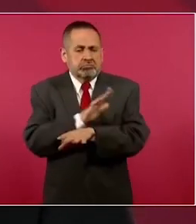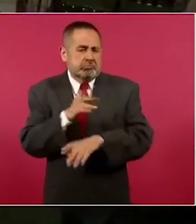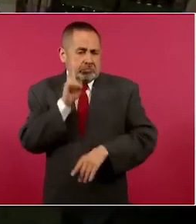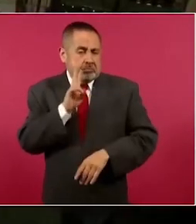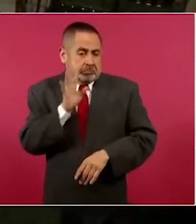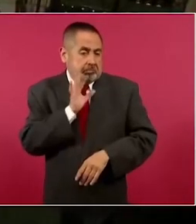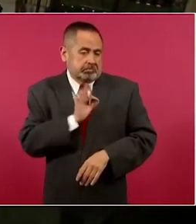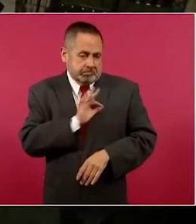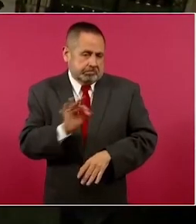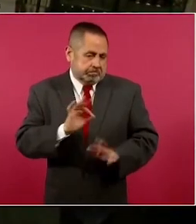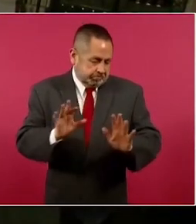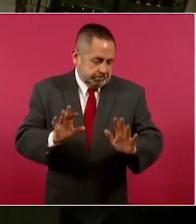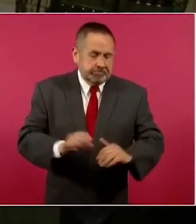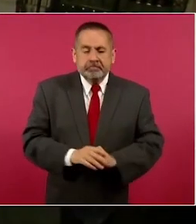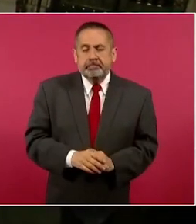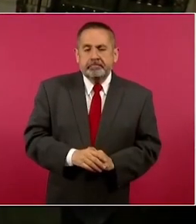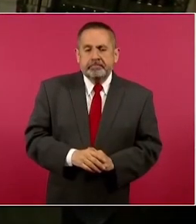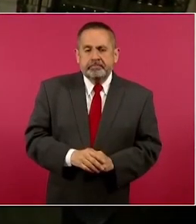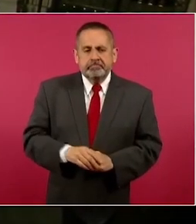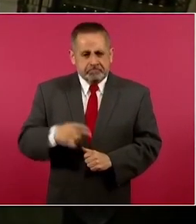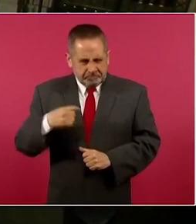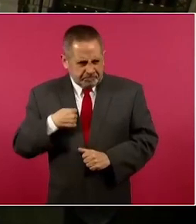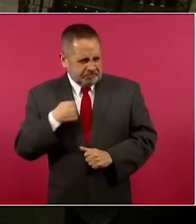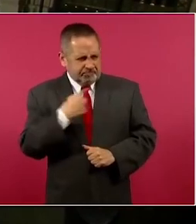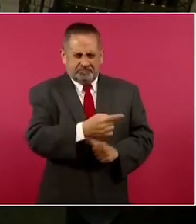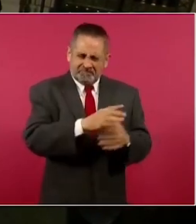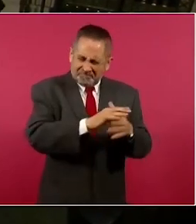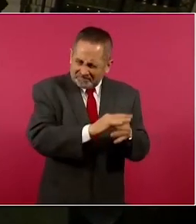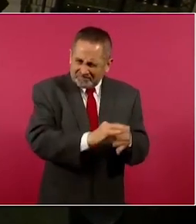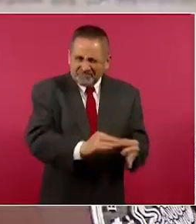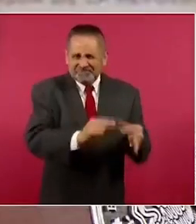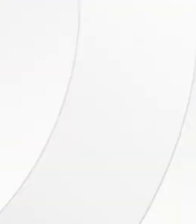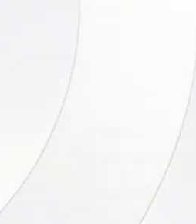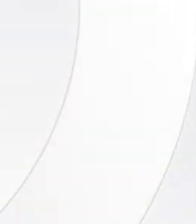Vamos a convencerlos.